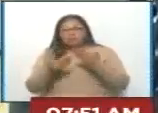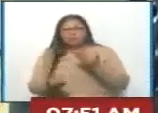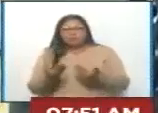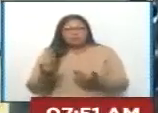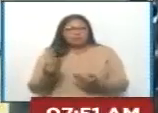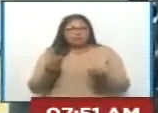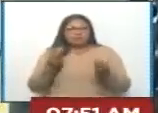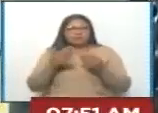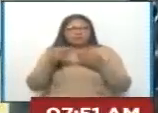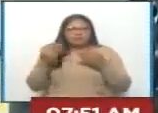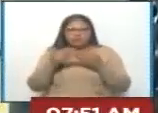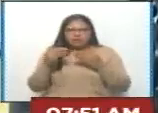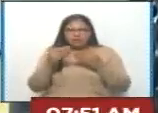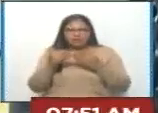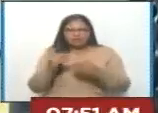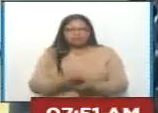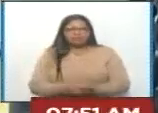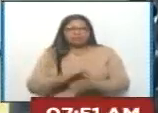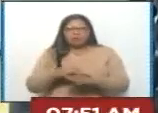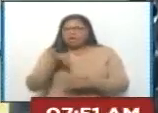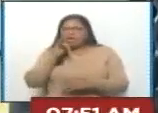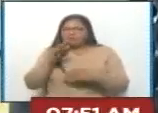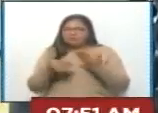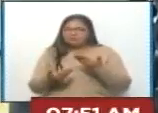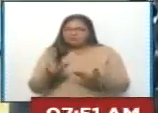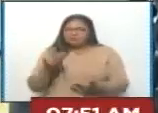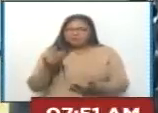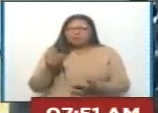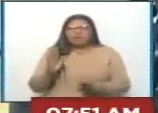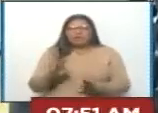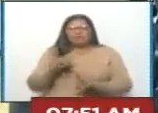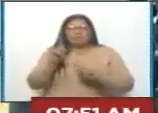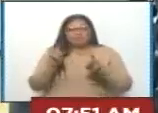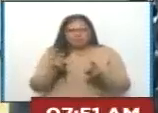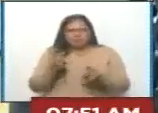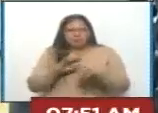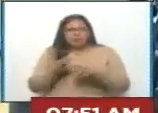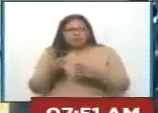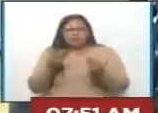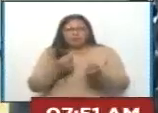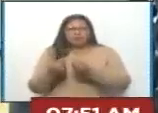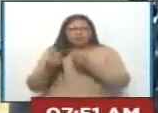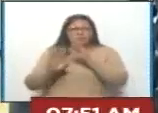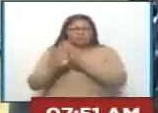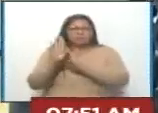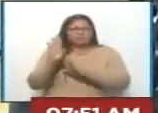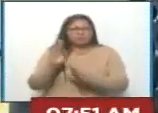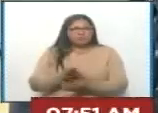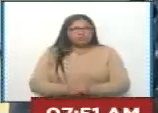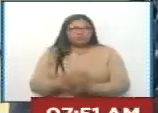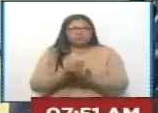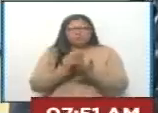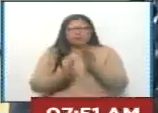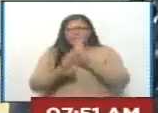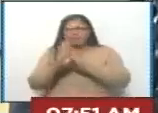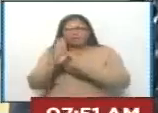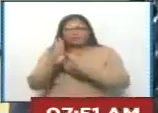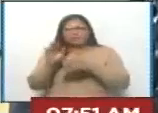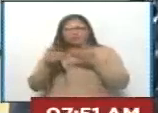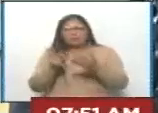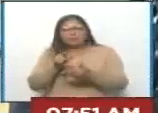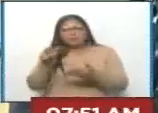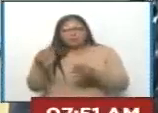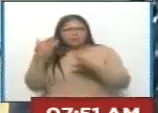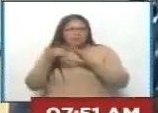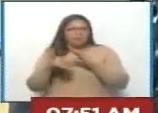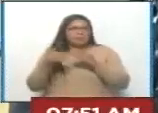de divisas. ¿Por qué hay una demanda importante de divisas? Pregunto. Porque la economía crece y cada vez que crece la economía, la gente demanda